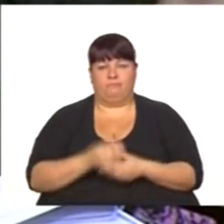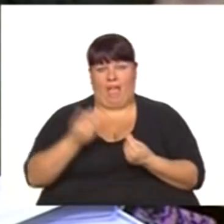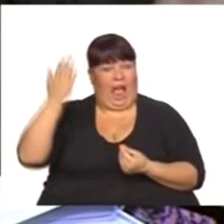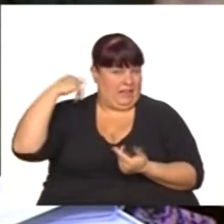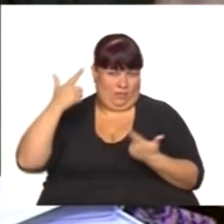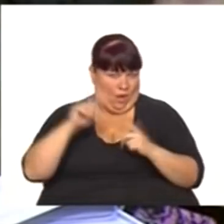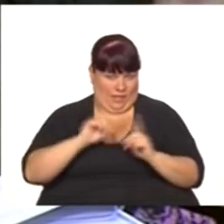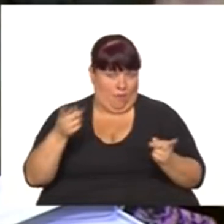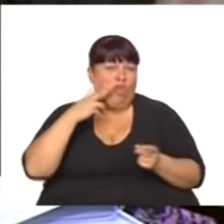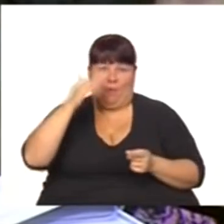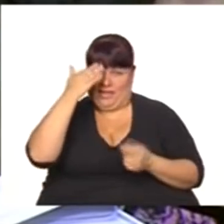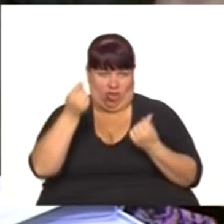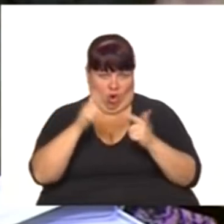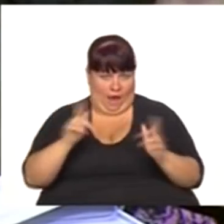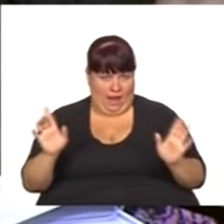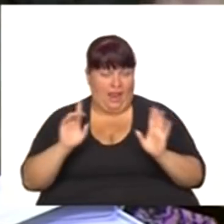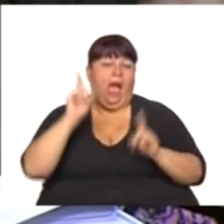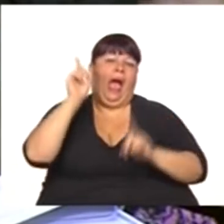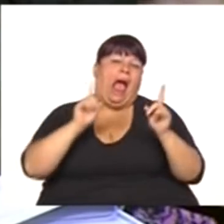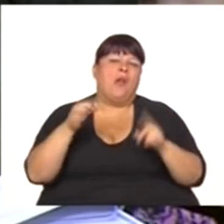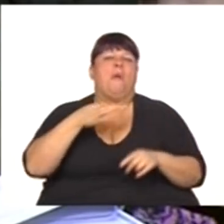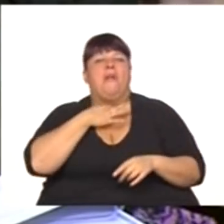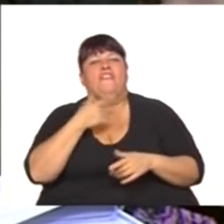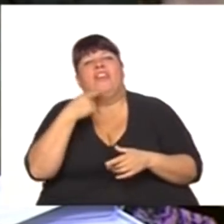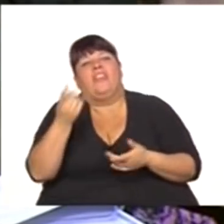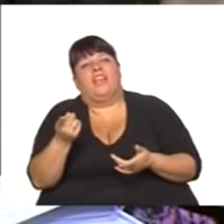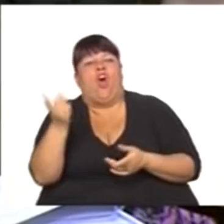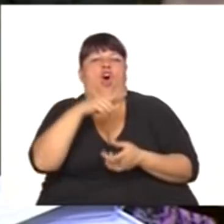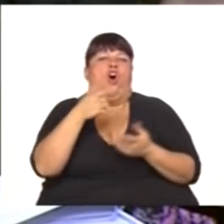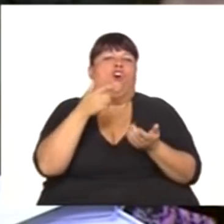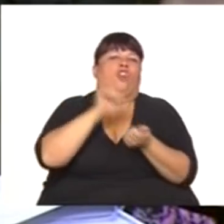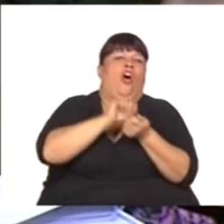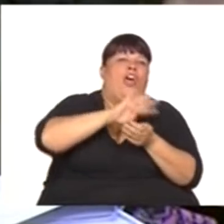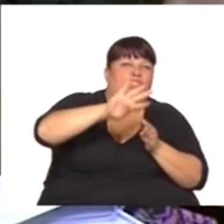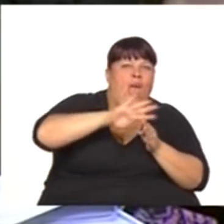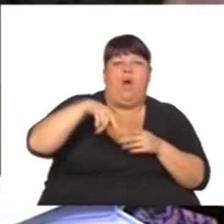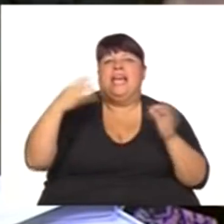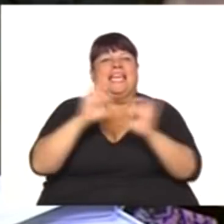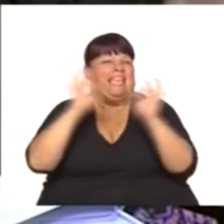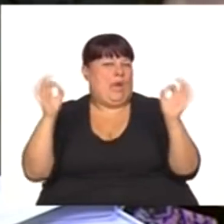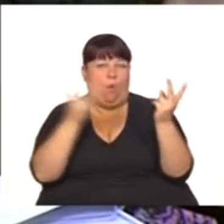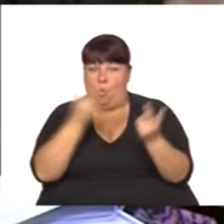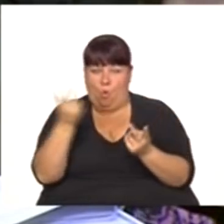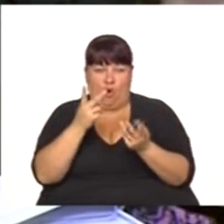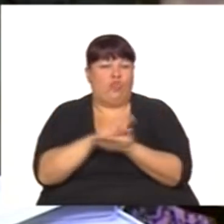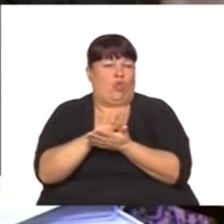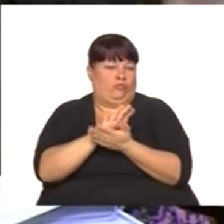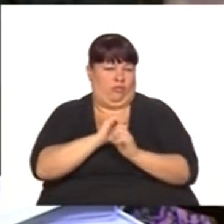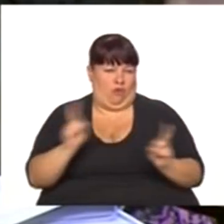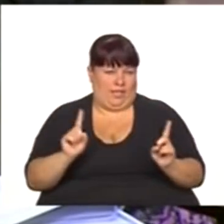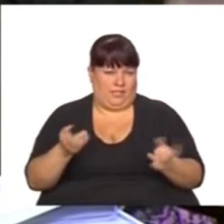los tenía antes, en el 2015, y algunos eligen emitir y otros eligen endeudarse, y ninguna de las dos cosas es la